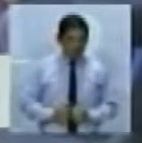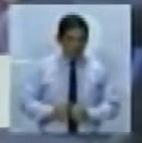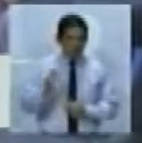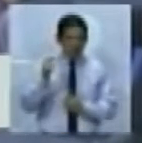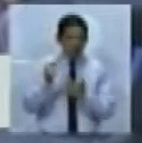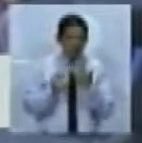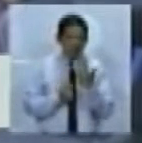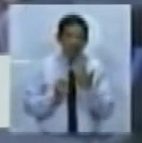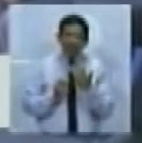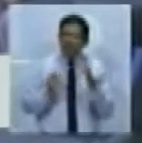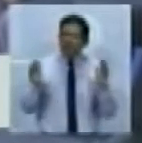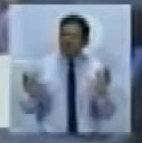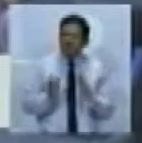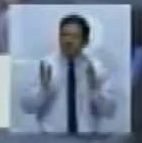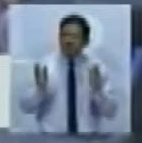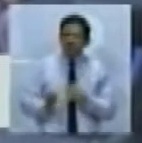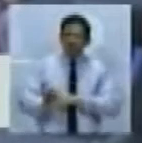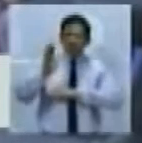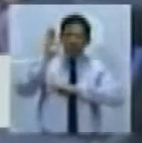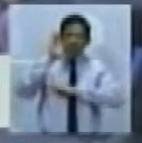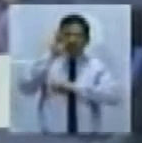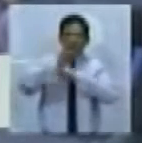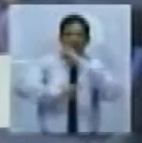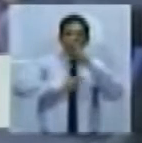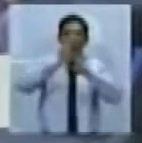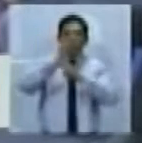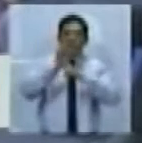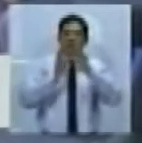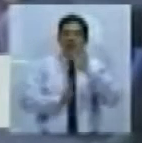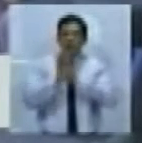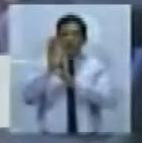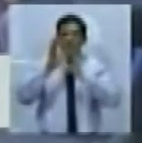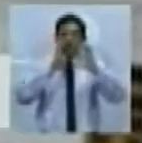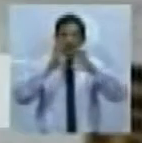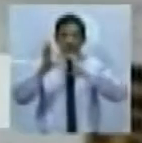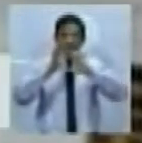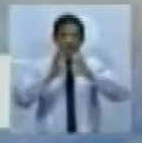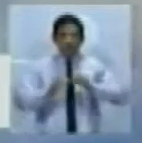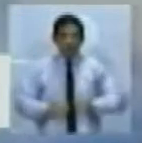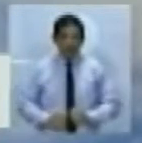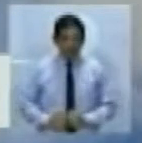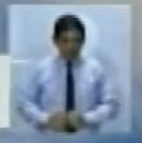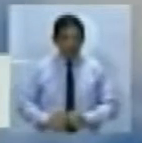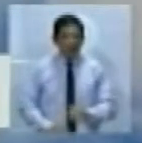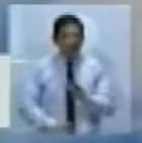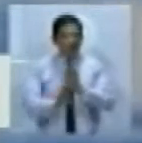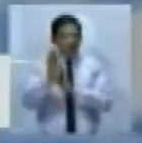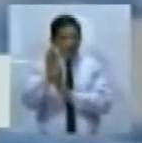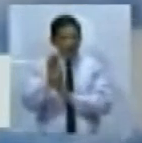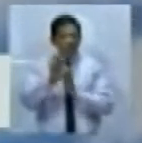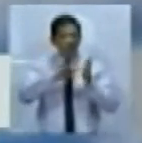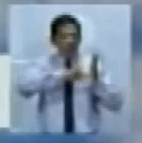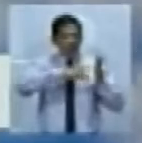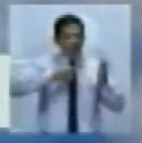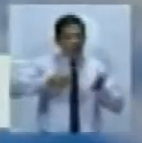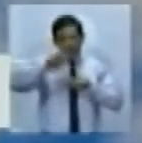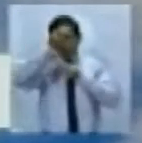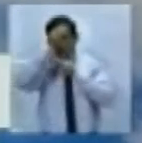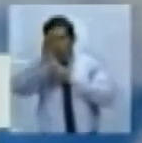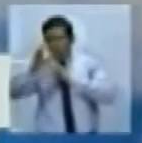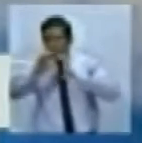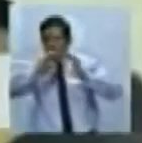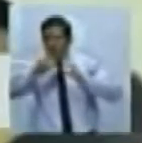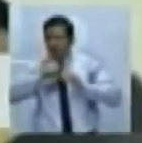los elementos que motivan el compromiso mundial con el desarrollo de las telecomunicaciones. Desarrollo de las tecnologías de información